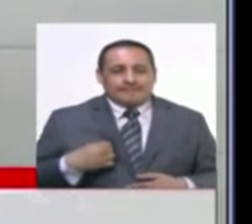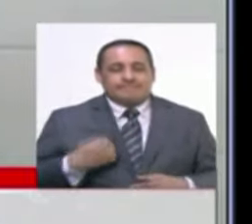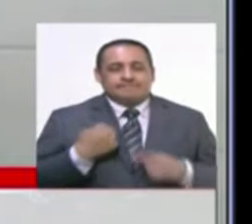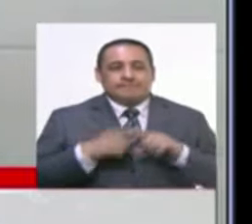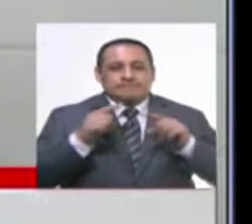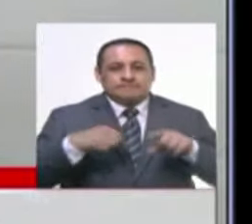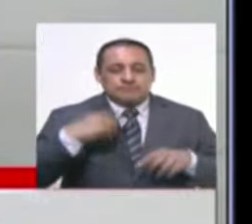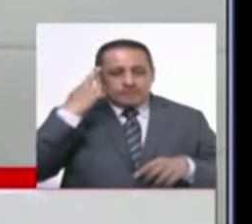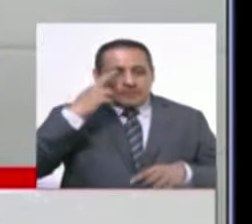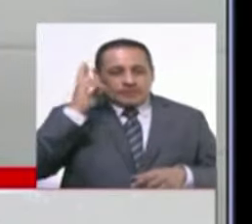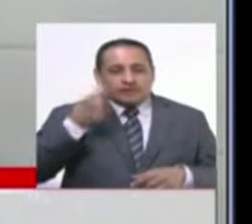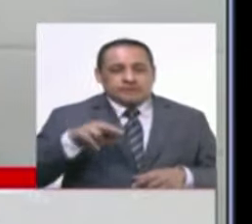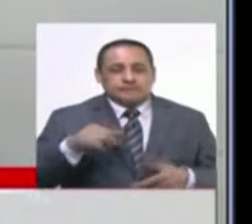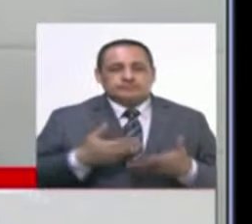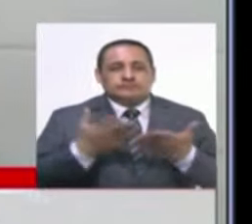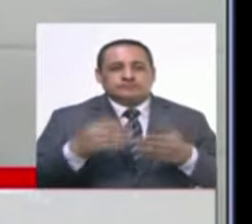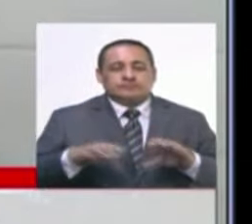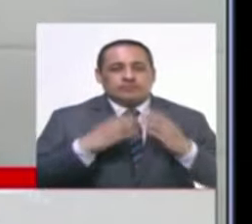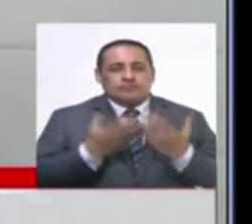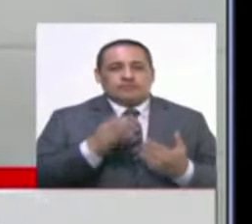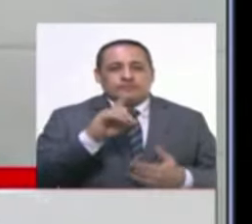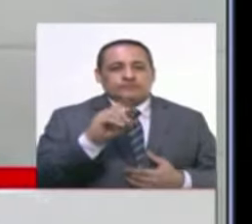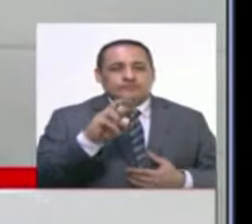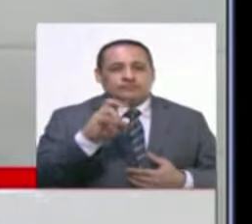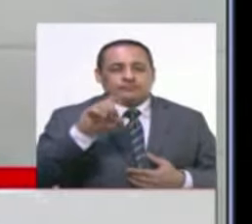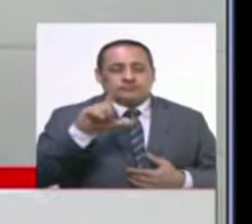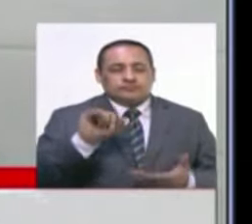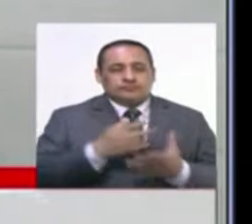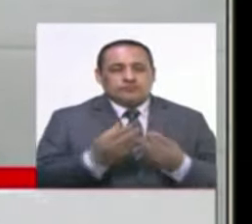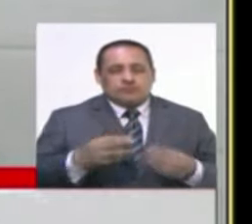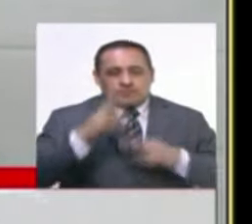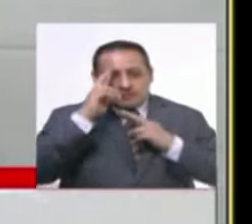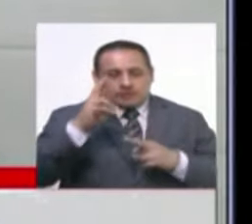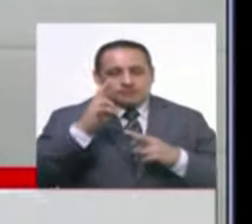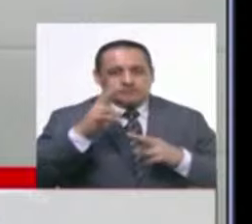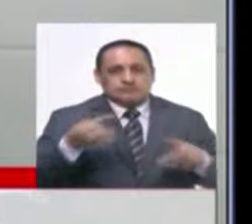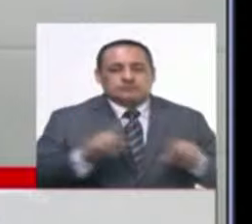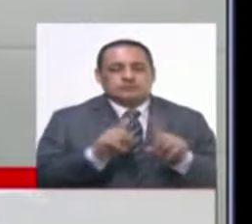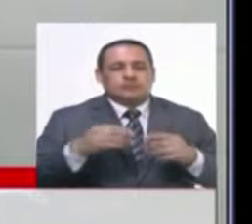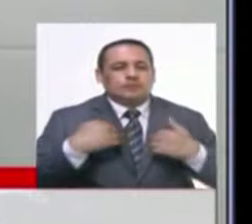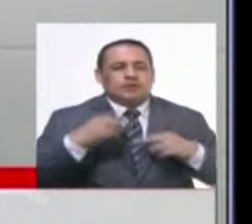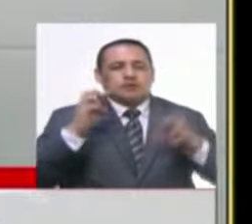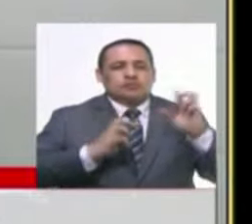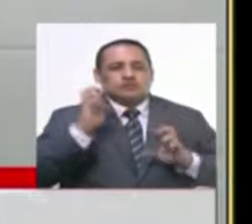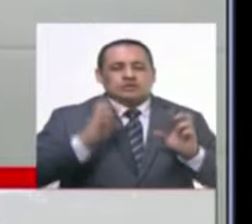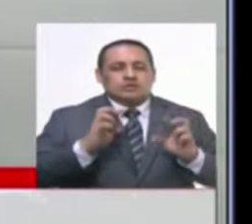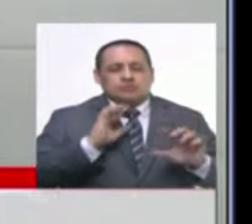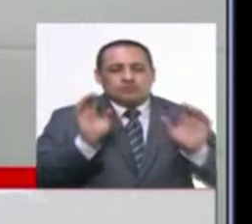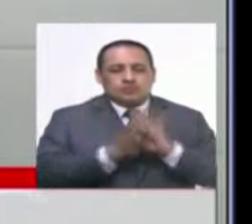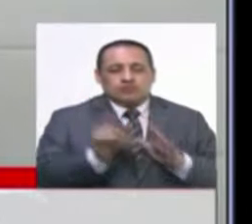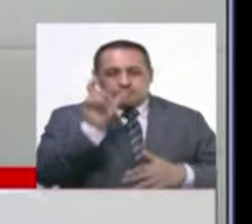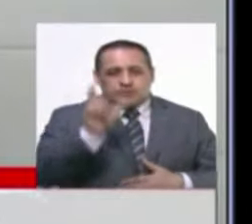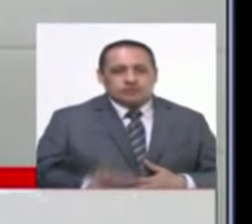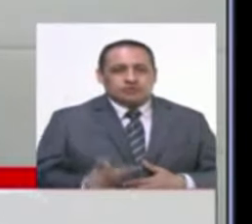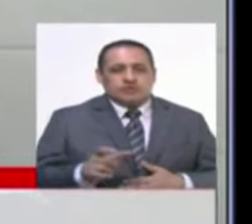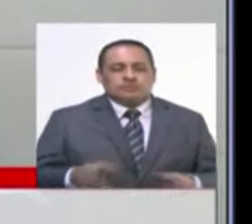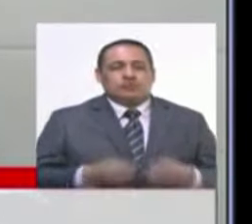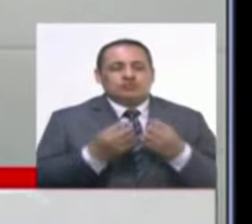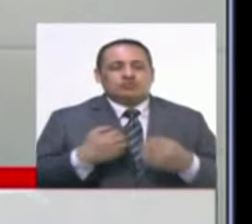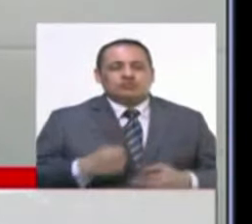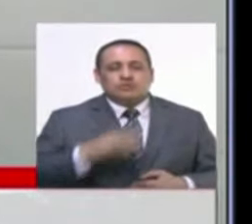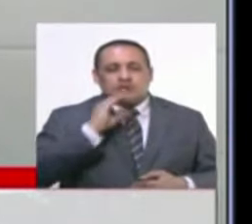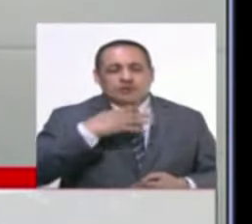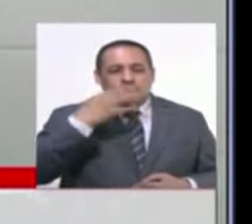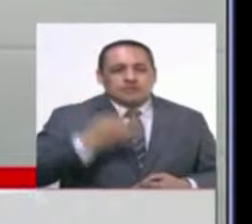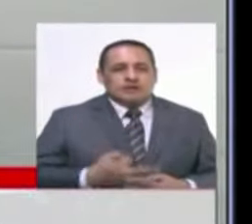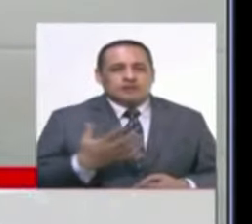esa razón, señor congresista Dávila, con todo respeto, que no tenga dudas su persona. Lo que yo le estoy diciendo